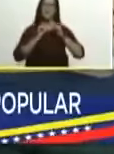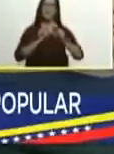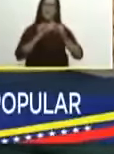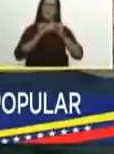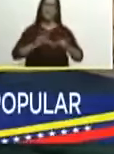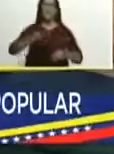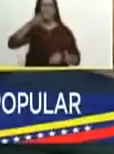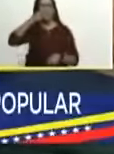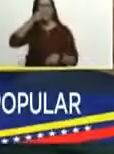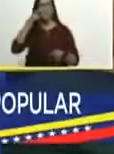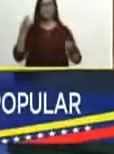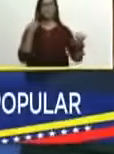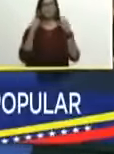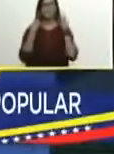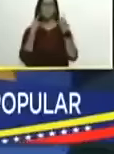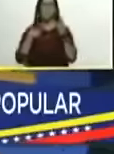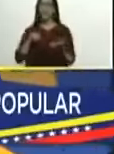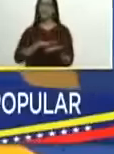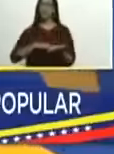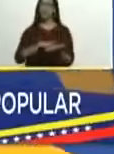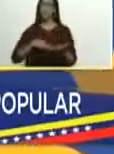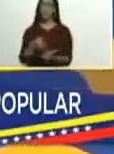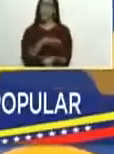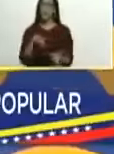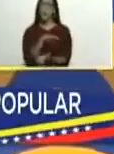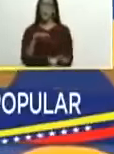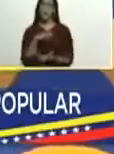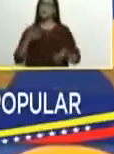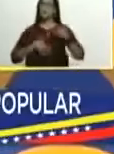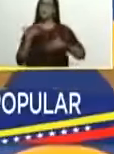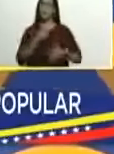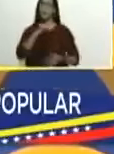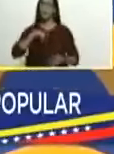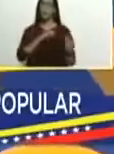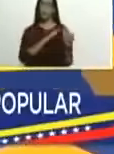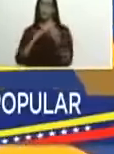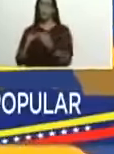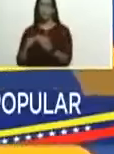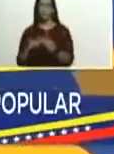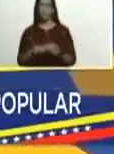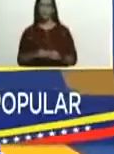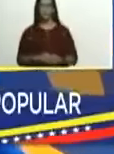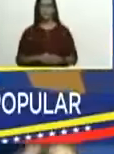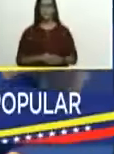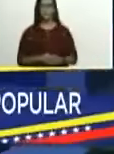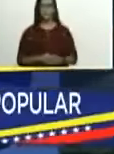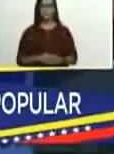y accionar a la solución de los problemas sentidos en nuestra comunidad.